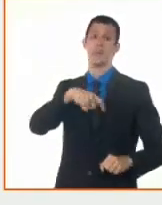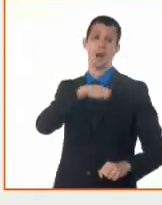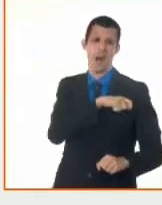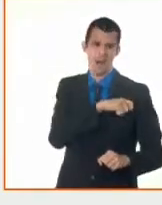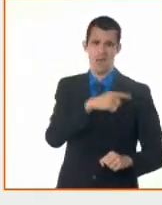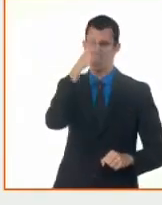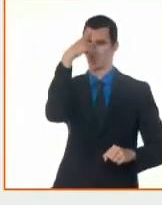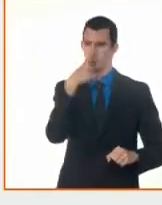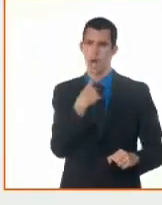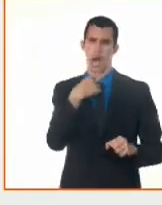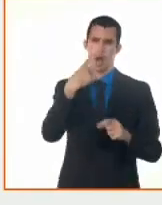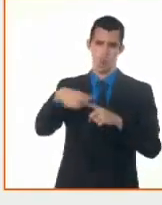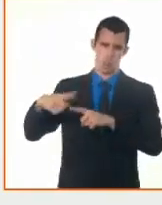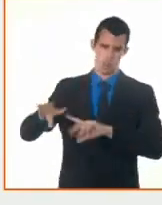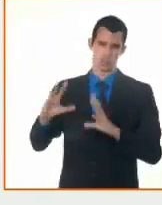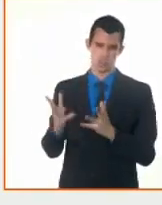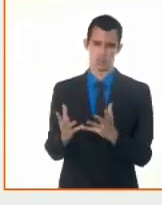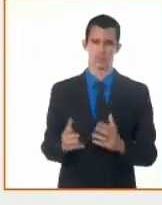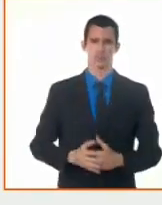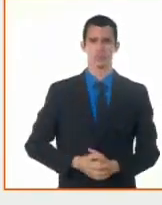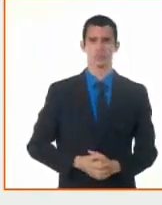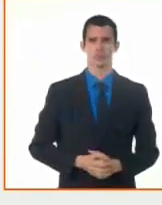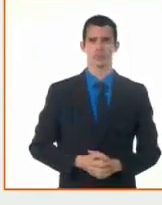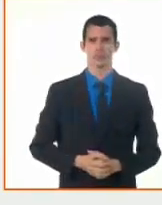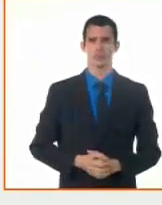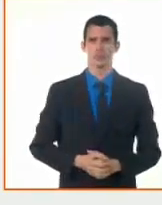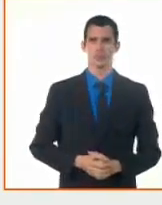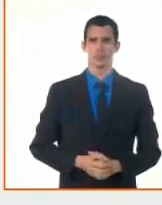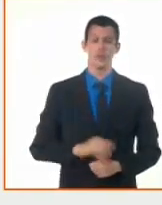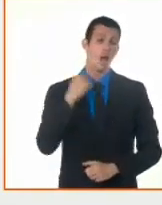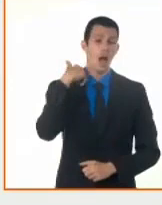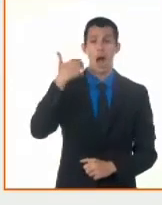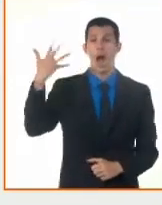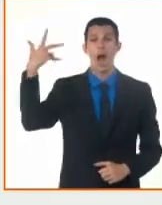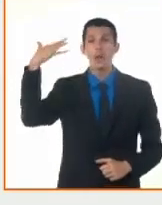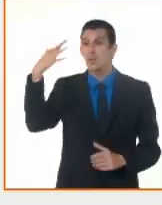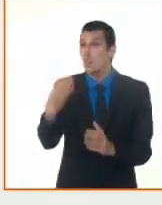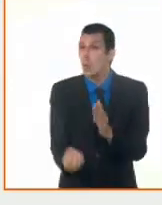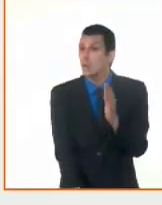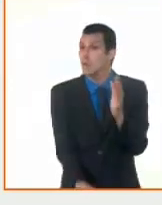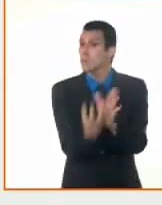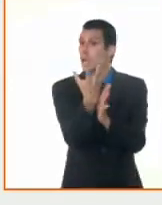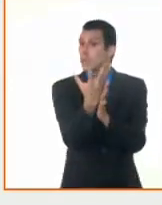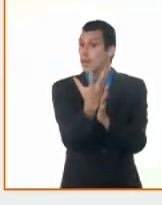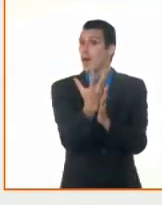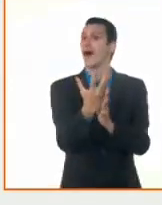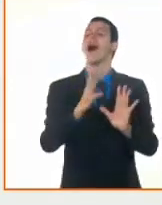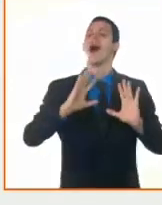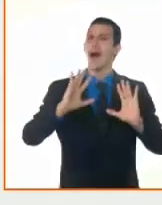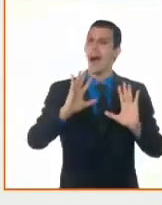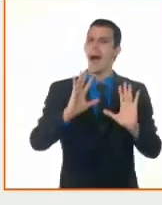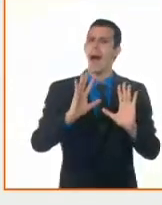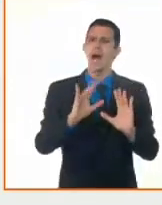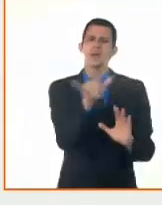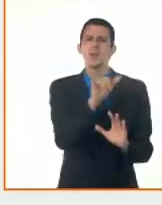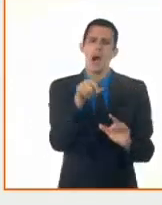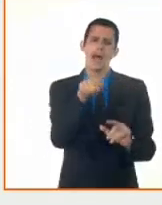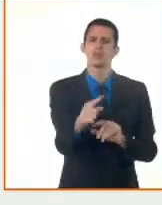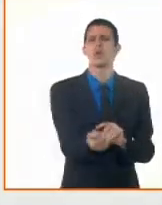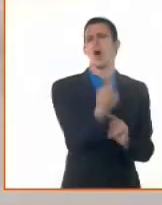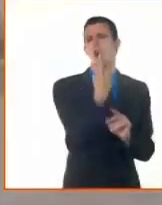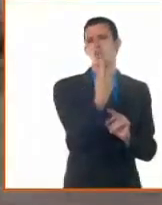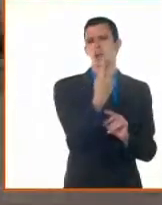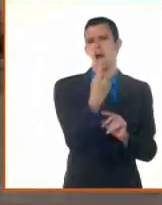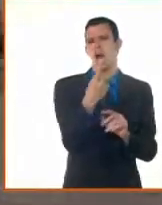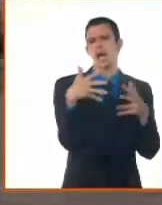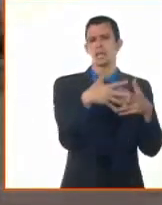aquello era una novedad claro no había ningún mecanismo que agrupara los países latinoamericanos sin la presencia de Estados Unidos y